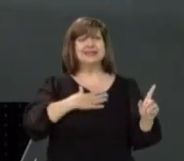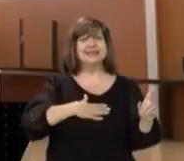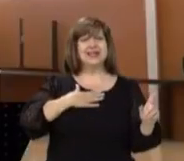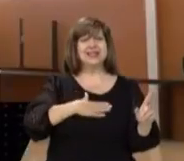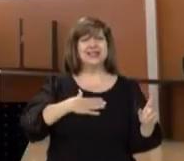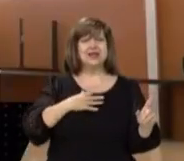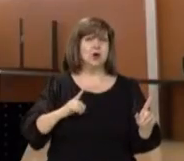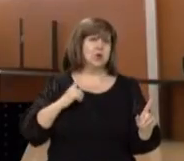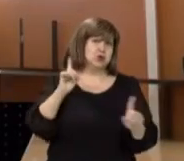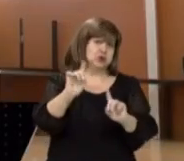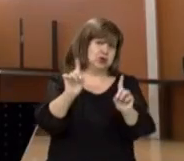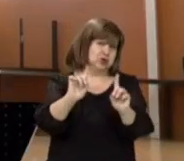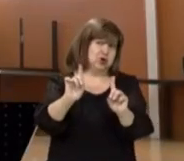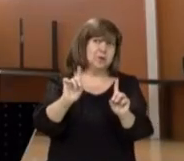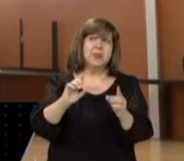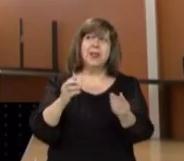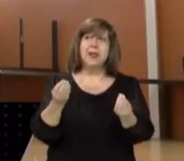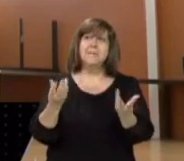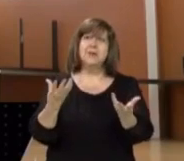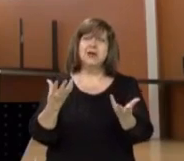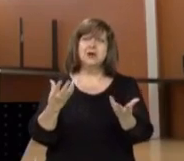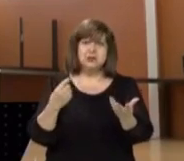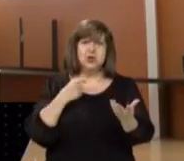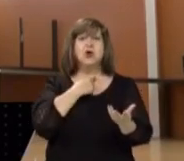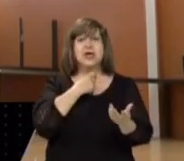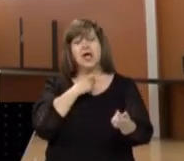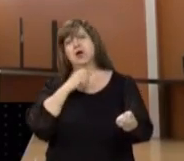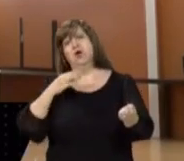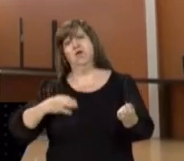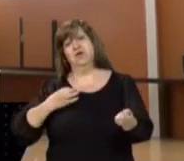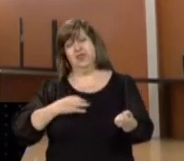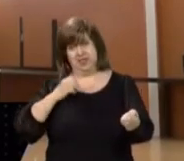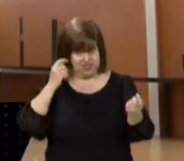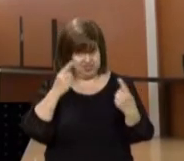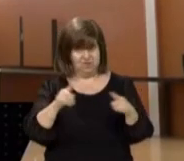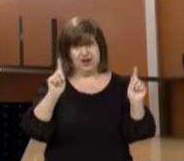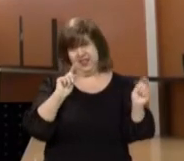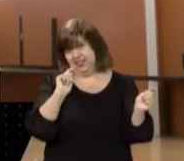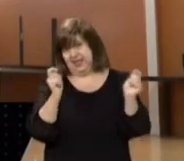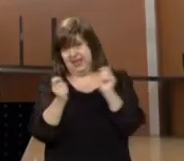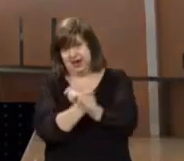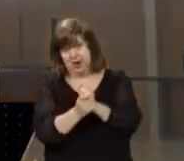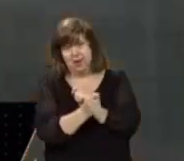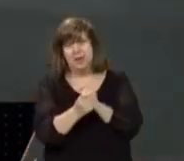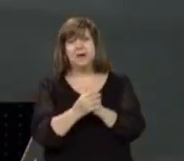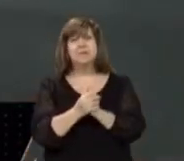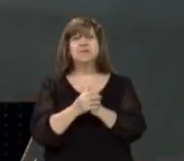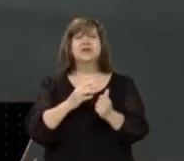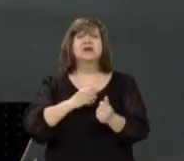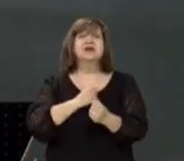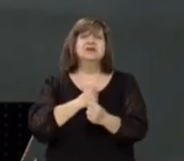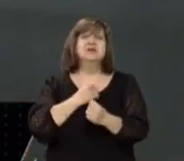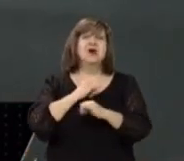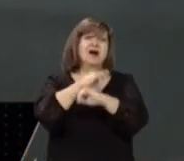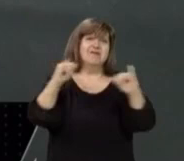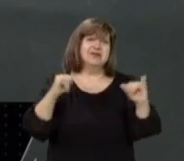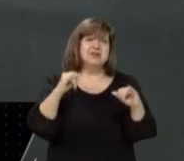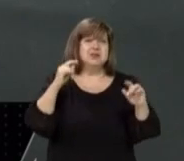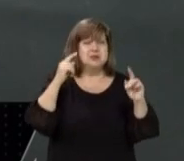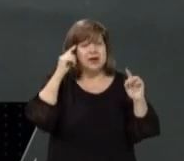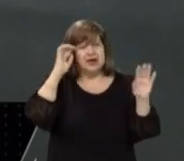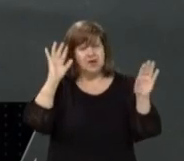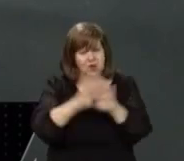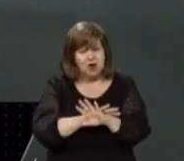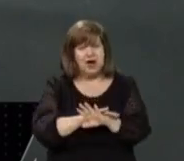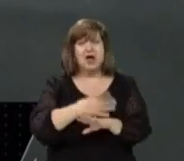no orgullosos, sino que vean que quiero otra vida. Yo le diría que lo amo mucho, que me arrepiento de todas